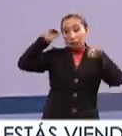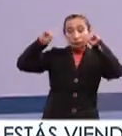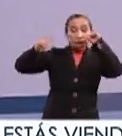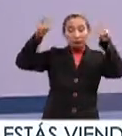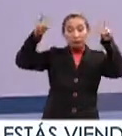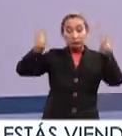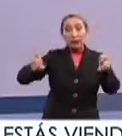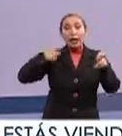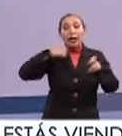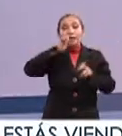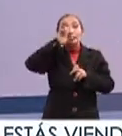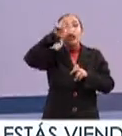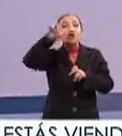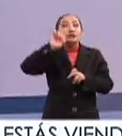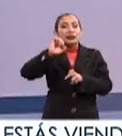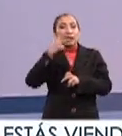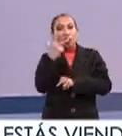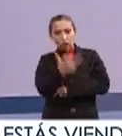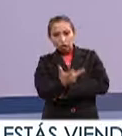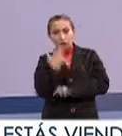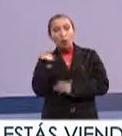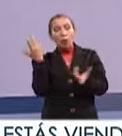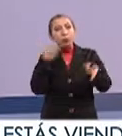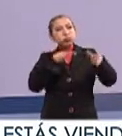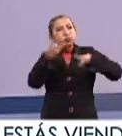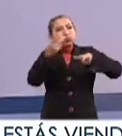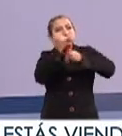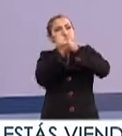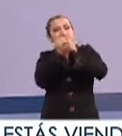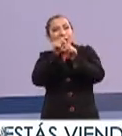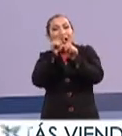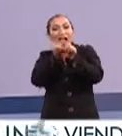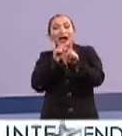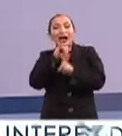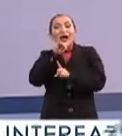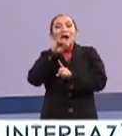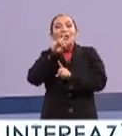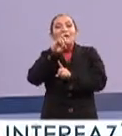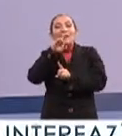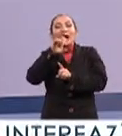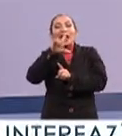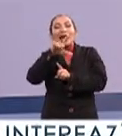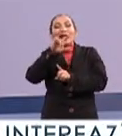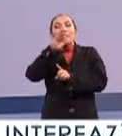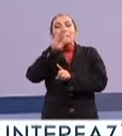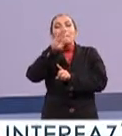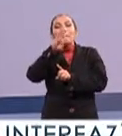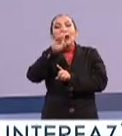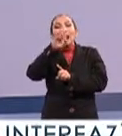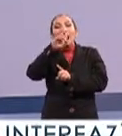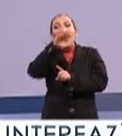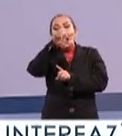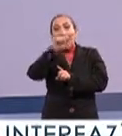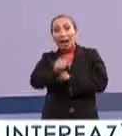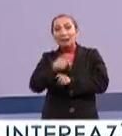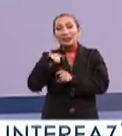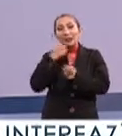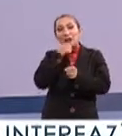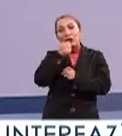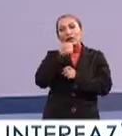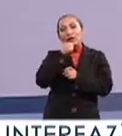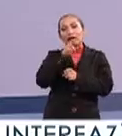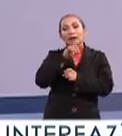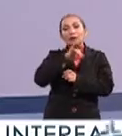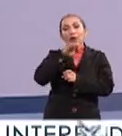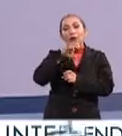se llama Espíritu del 68, con la curaduría del caricaturista Rafael Barajas, el Fisgón, y del periodista Jesús Ramírez